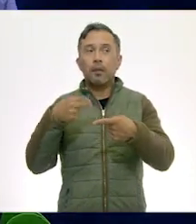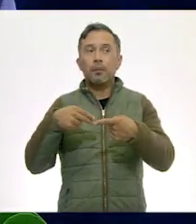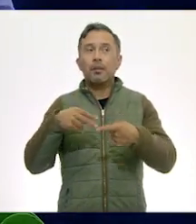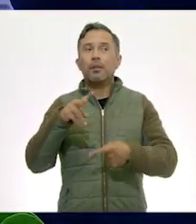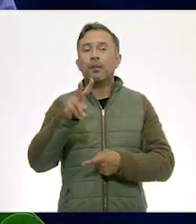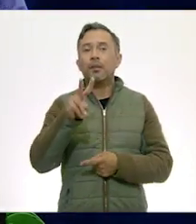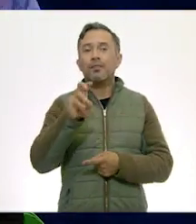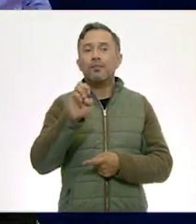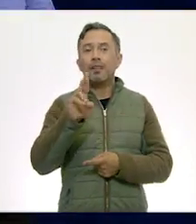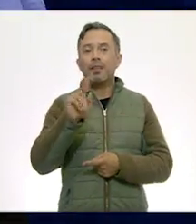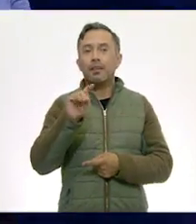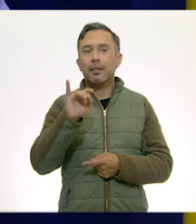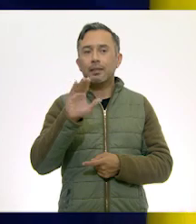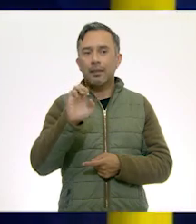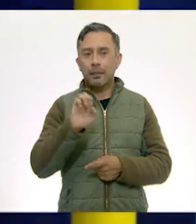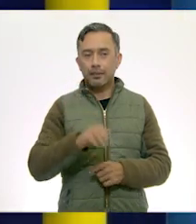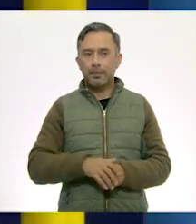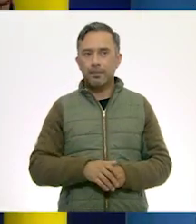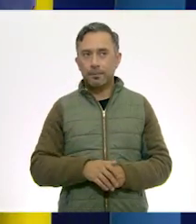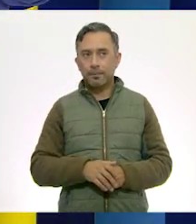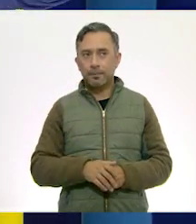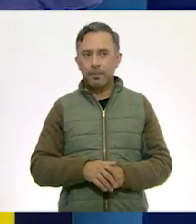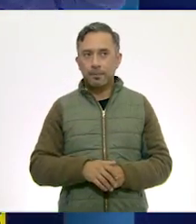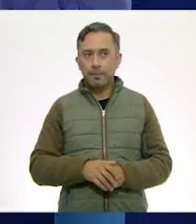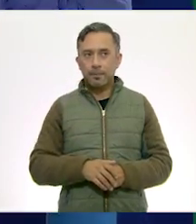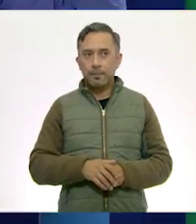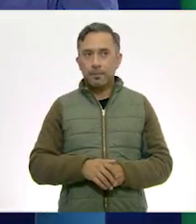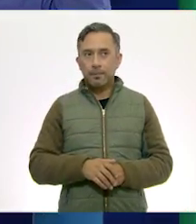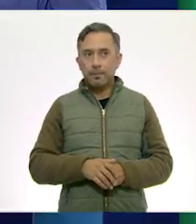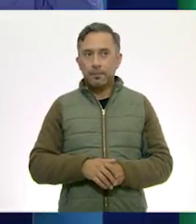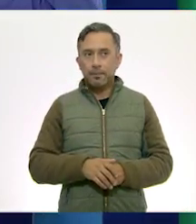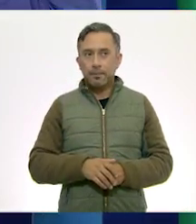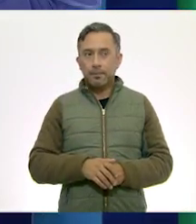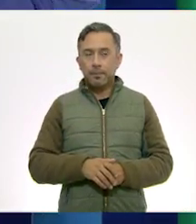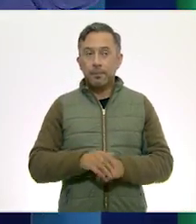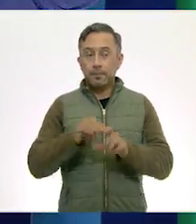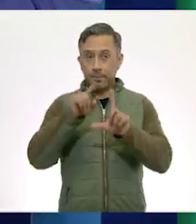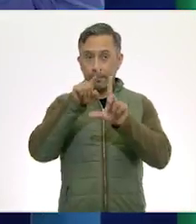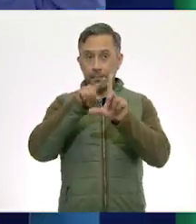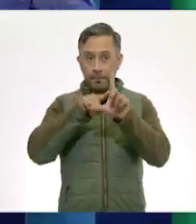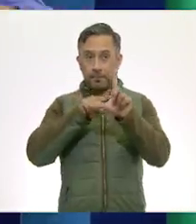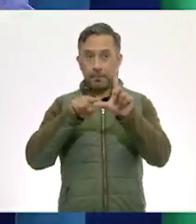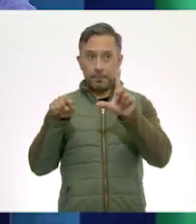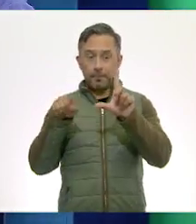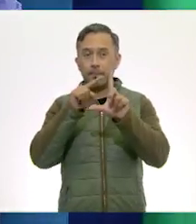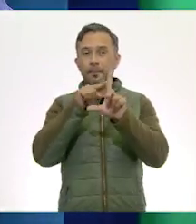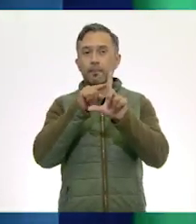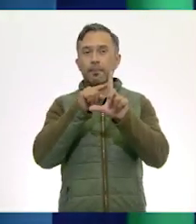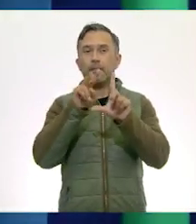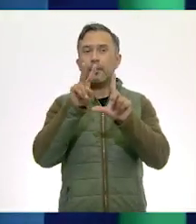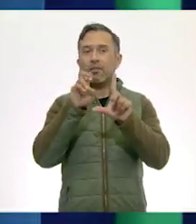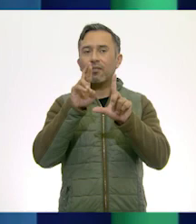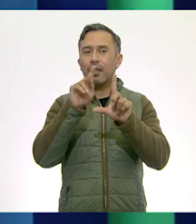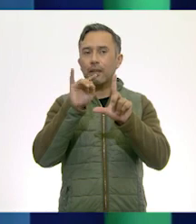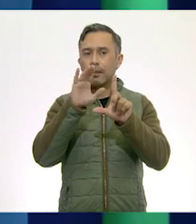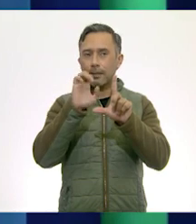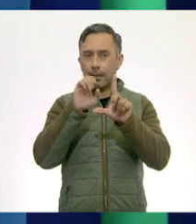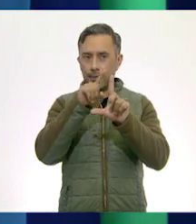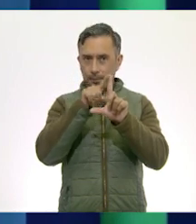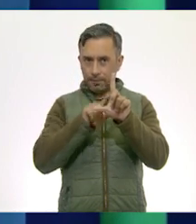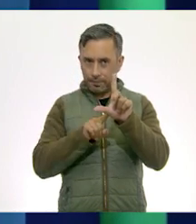vértice. Ujú. Muy bien. En un ángulo, este es mi vértice. ¿Qué es lo que voy a